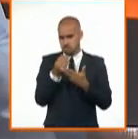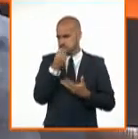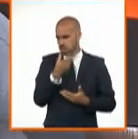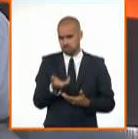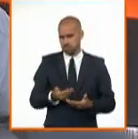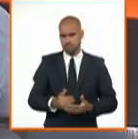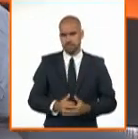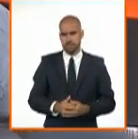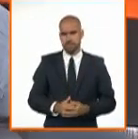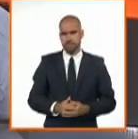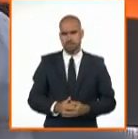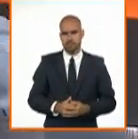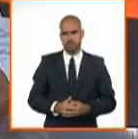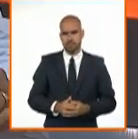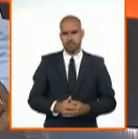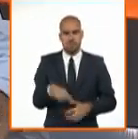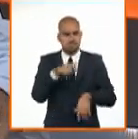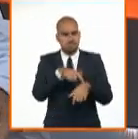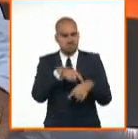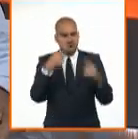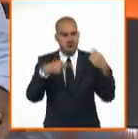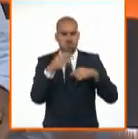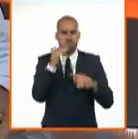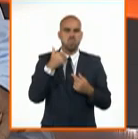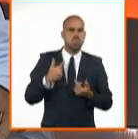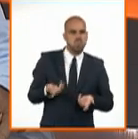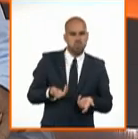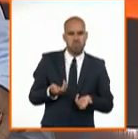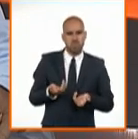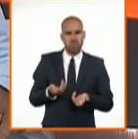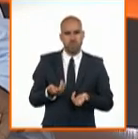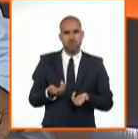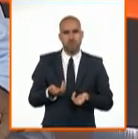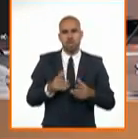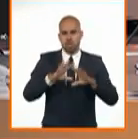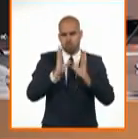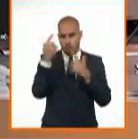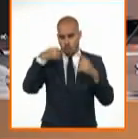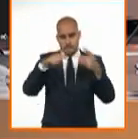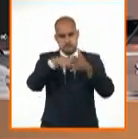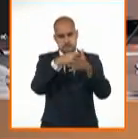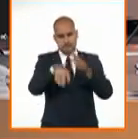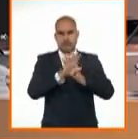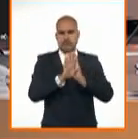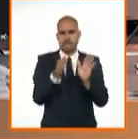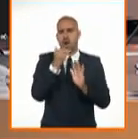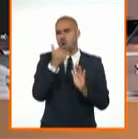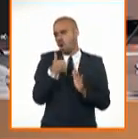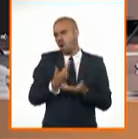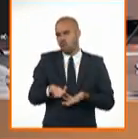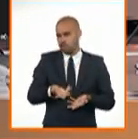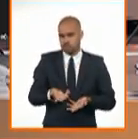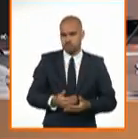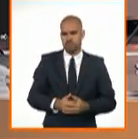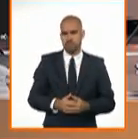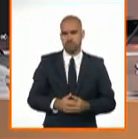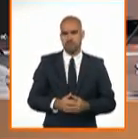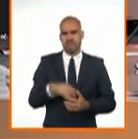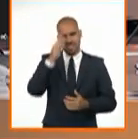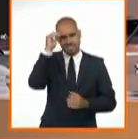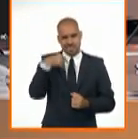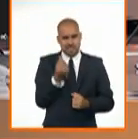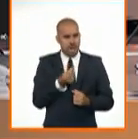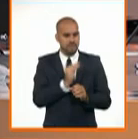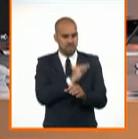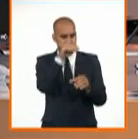la manera en que hoy está concebido y se estructura el sistema eléctrico